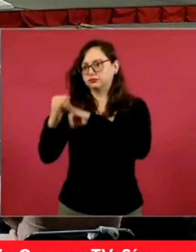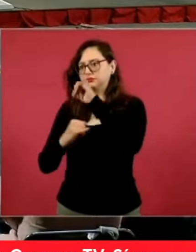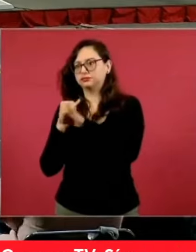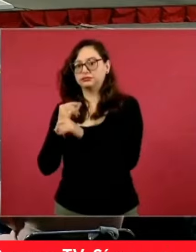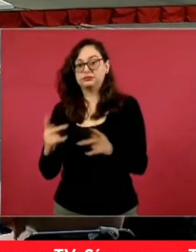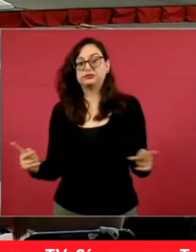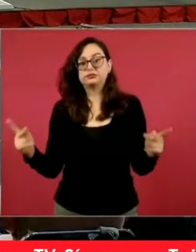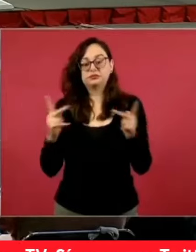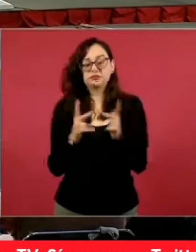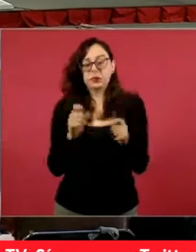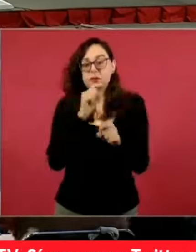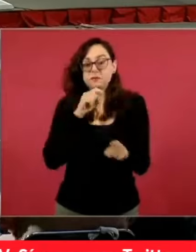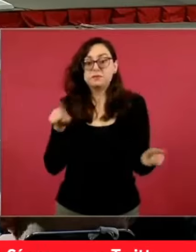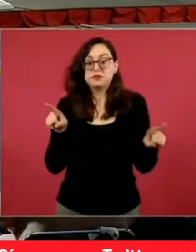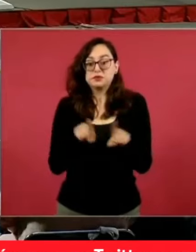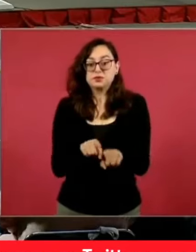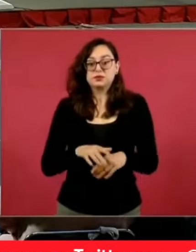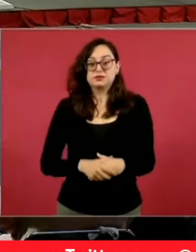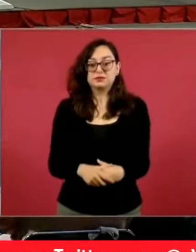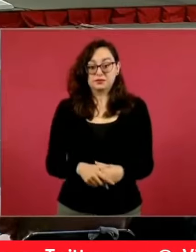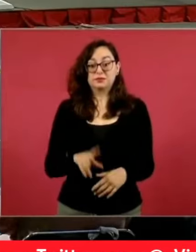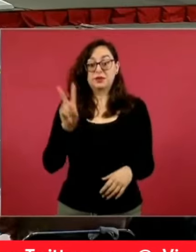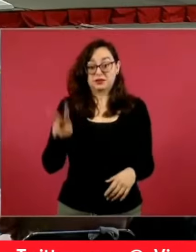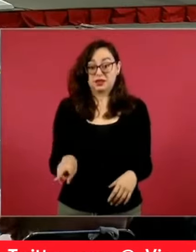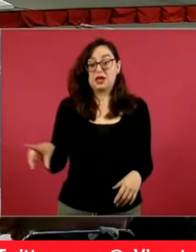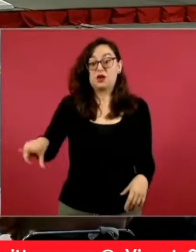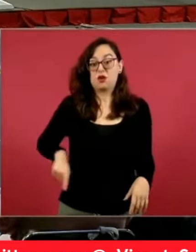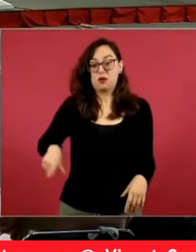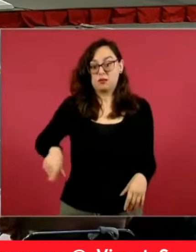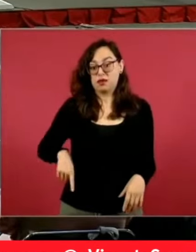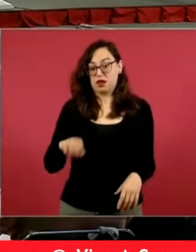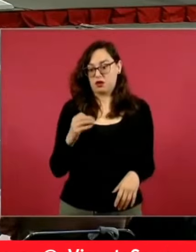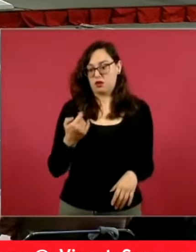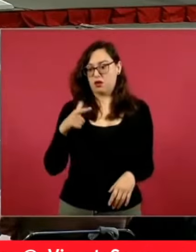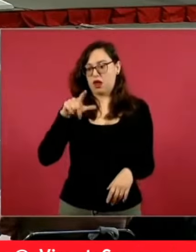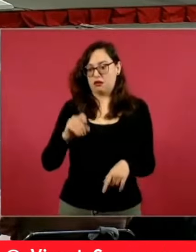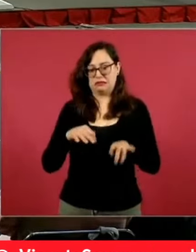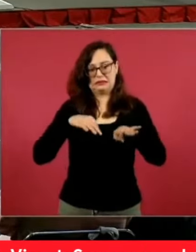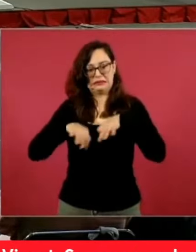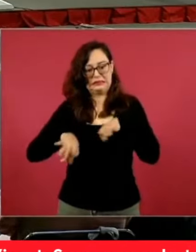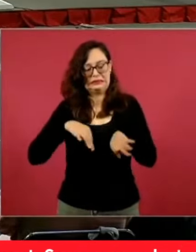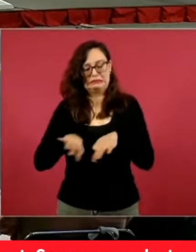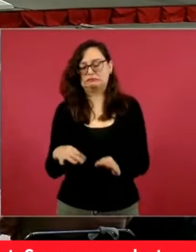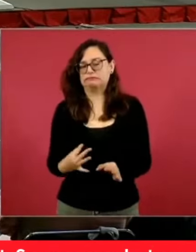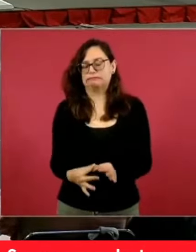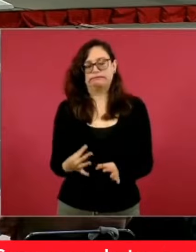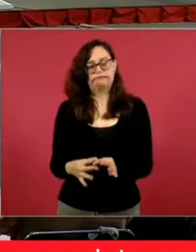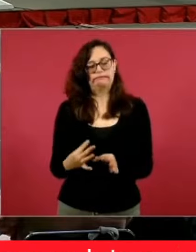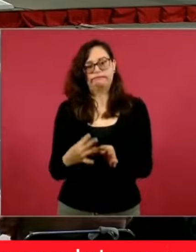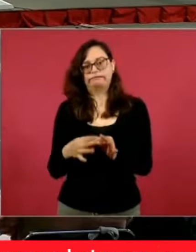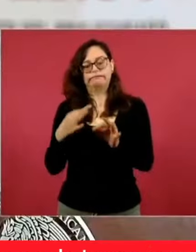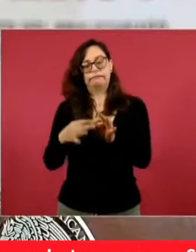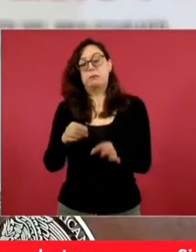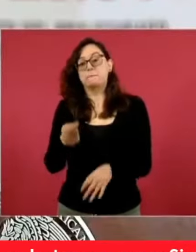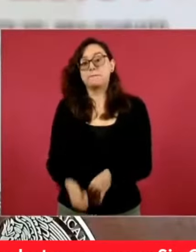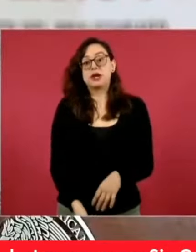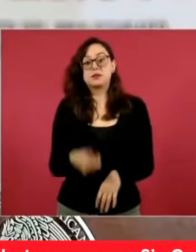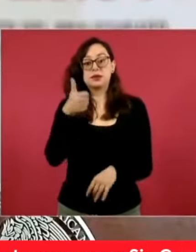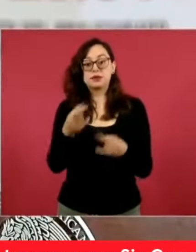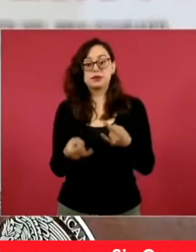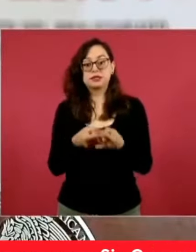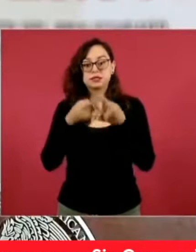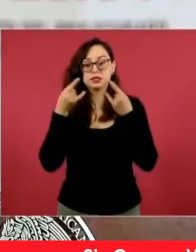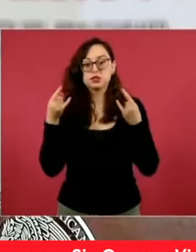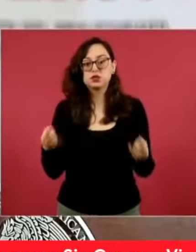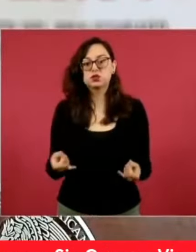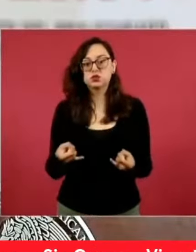cifras históricas logradas por el gobierno del presidente Andrés Manuel López Obrador en lo que va del sexenio, sin contar, o